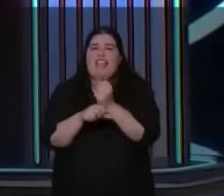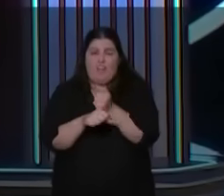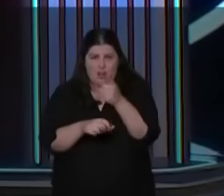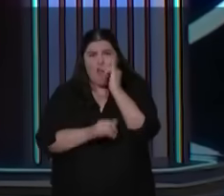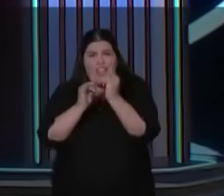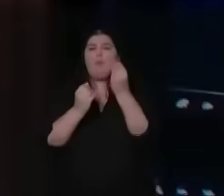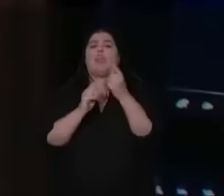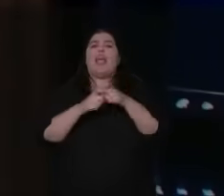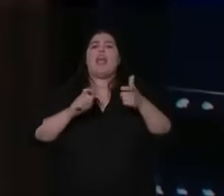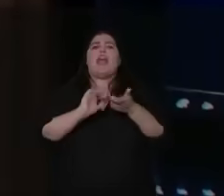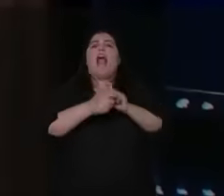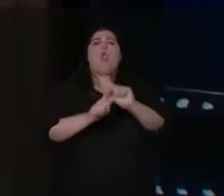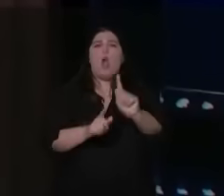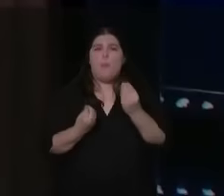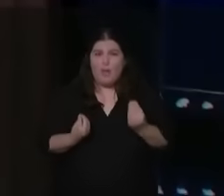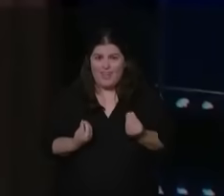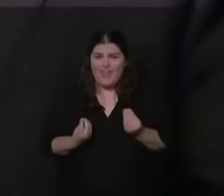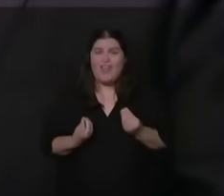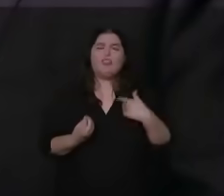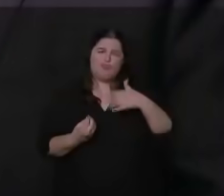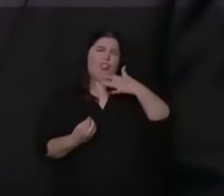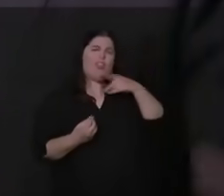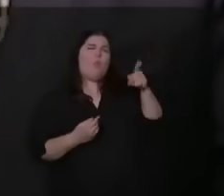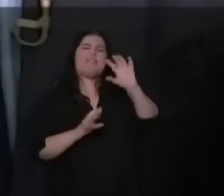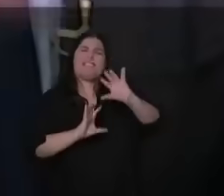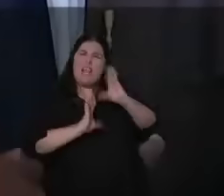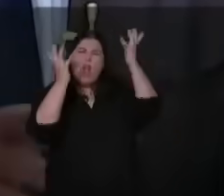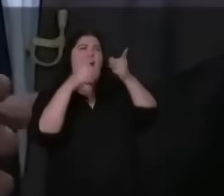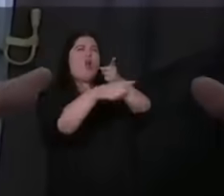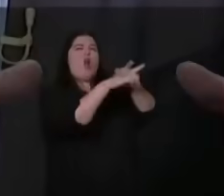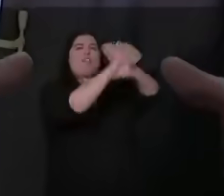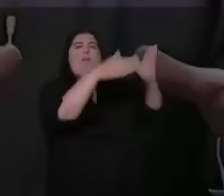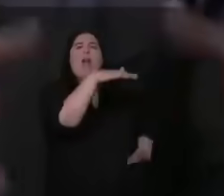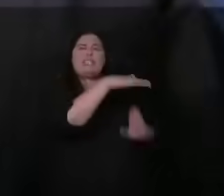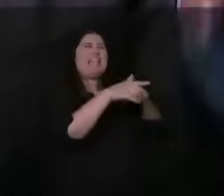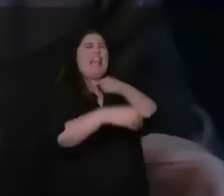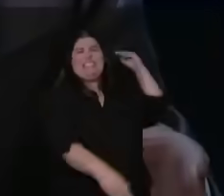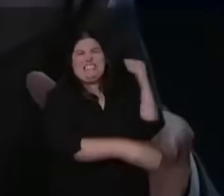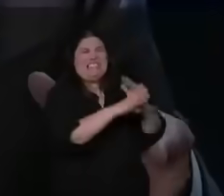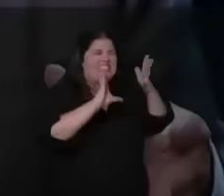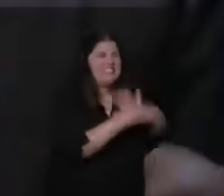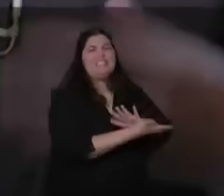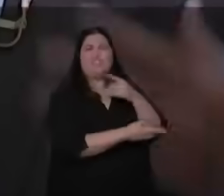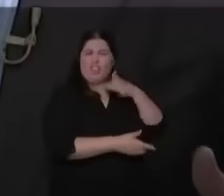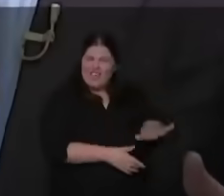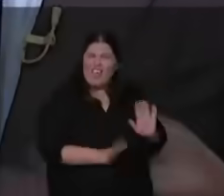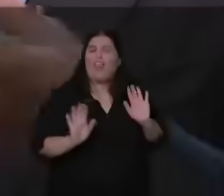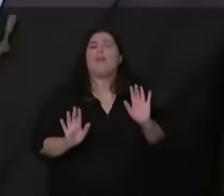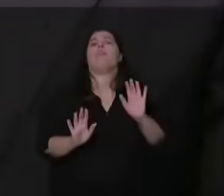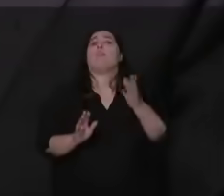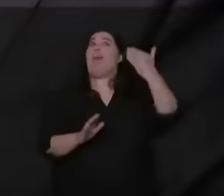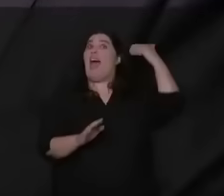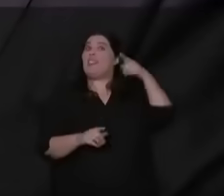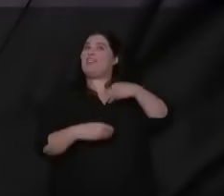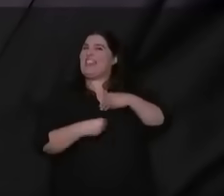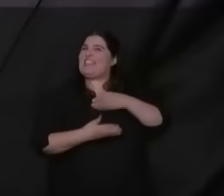la gente y o quizás vos tampoco la porque entiendo que estés enojado con el Banco Central y hables de destruirlo porque en realidad en algún momento te